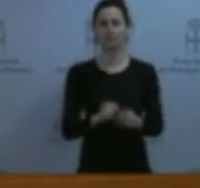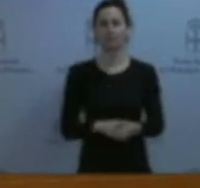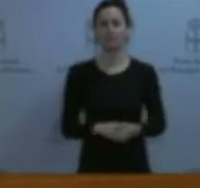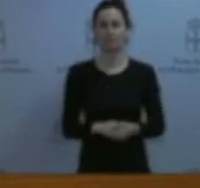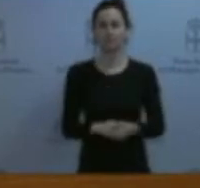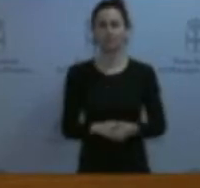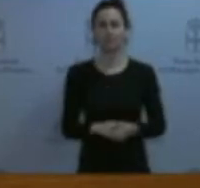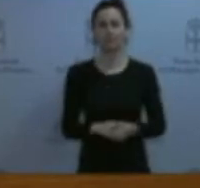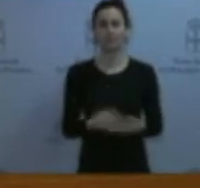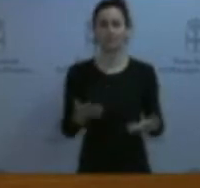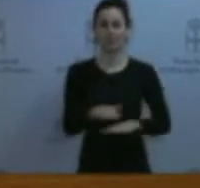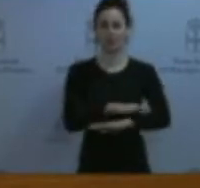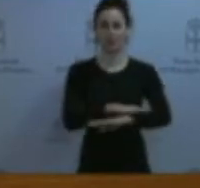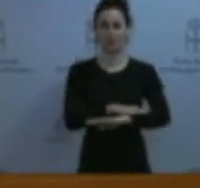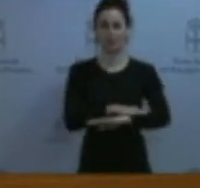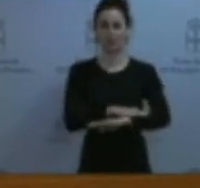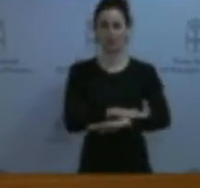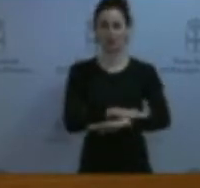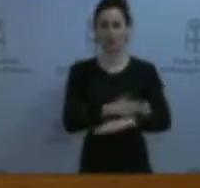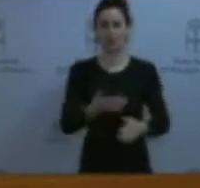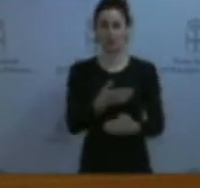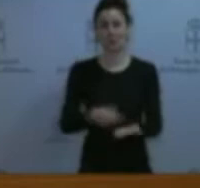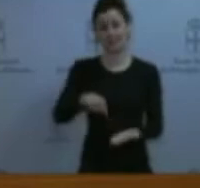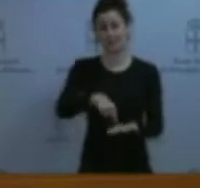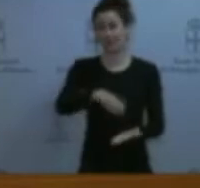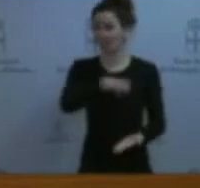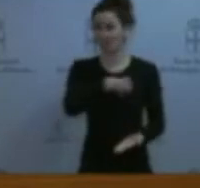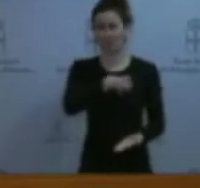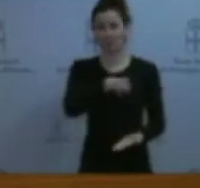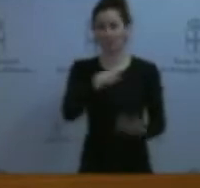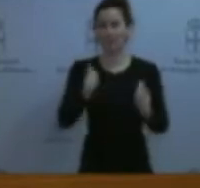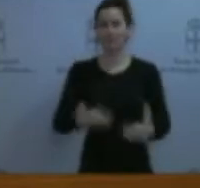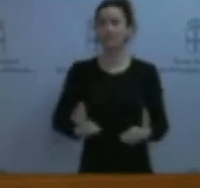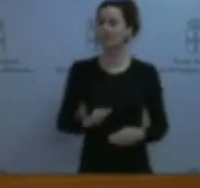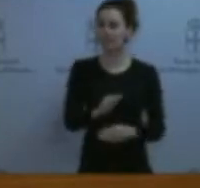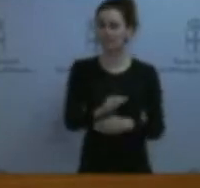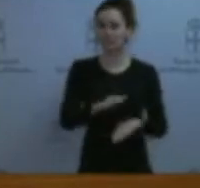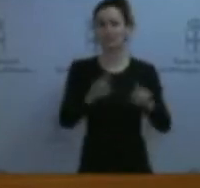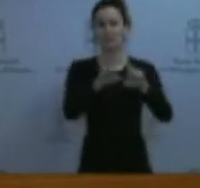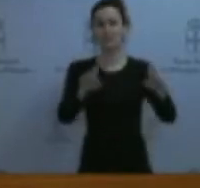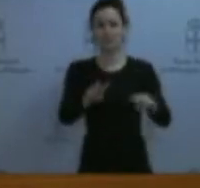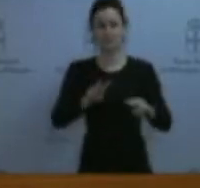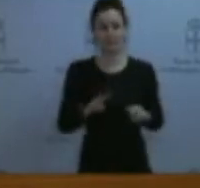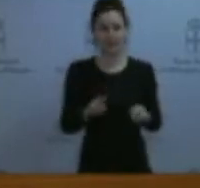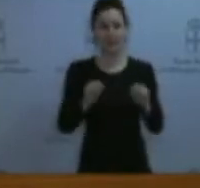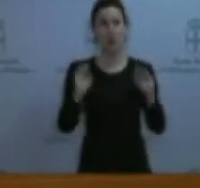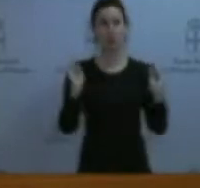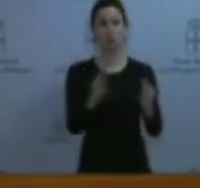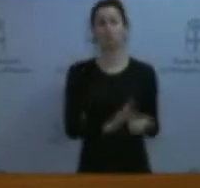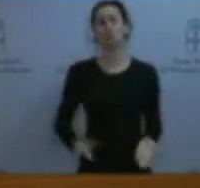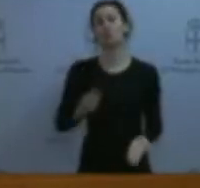Un gobierno que no sea capaz de exigir estas inversiones a los principales